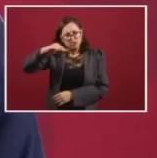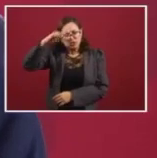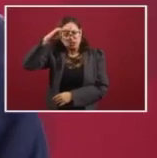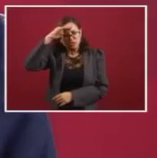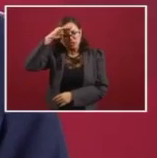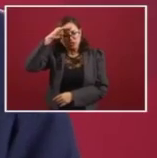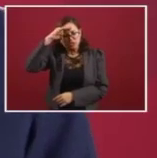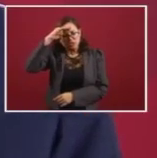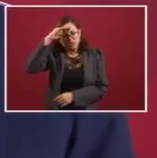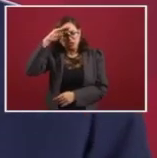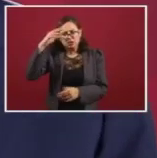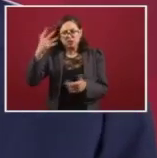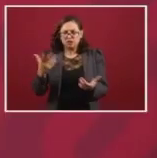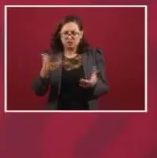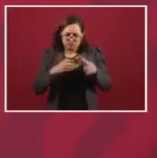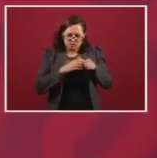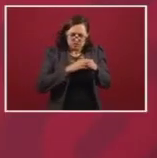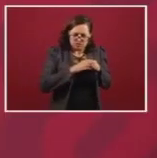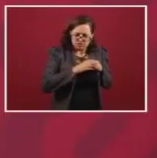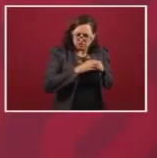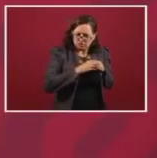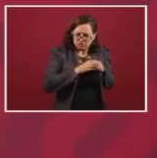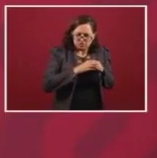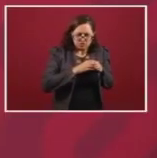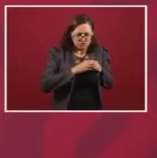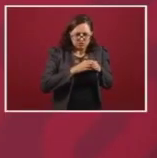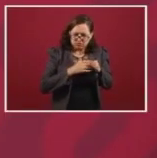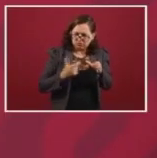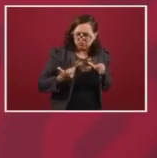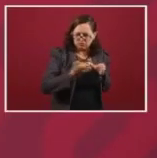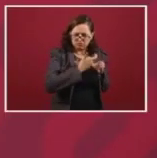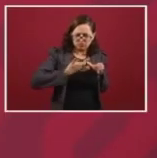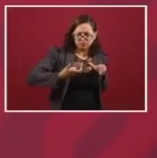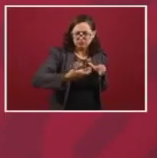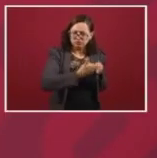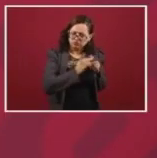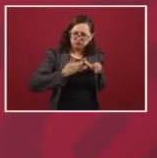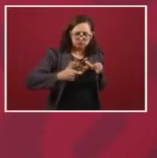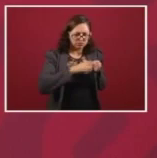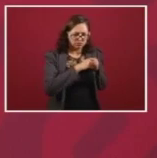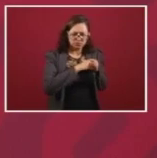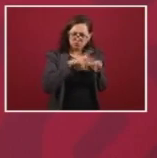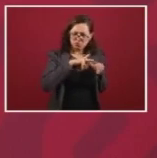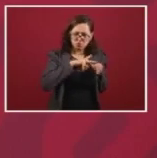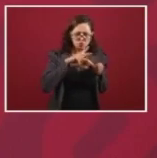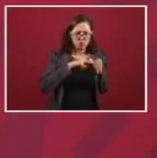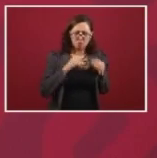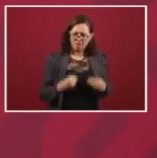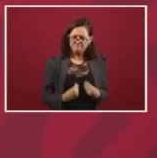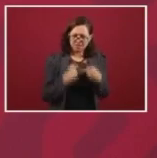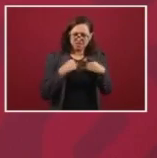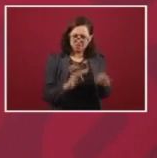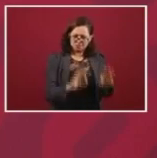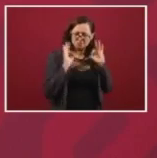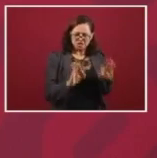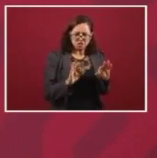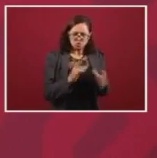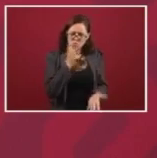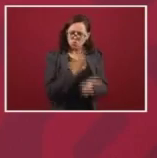que nada más nosotros nos merecemos vivir bien